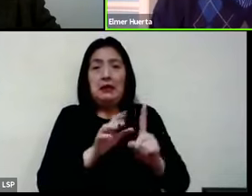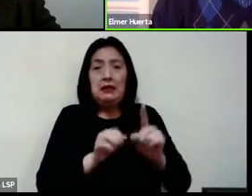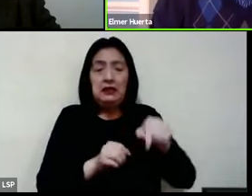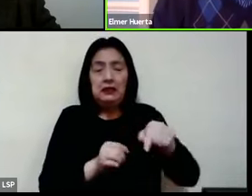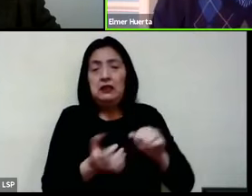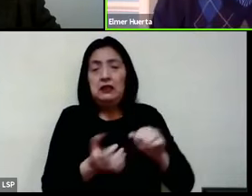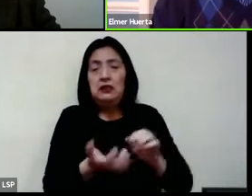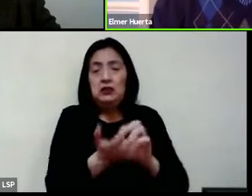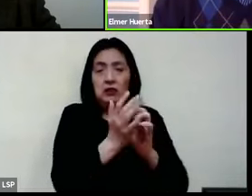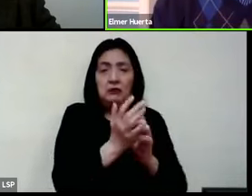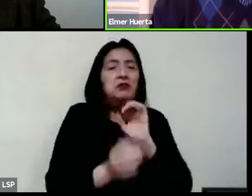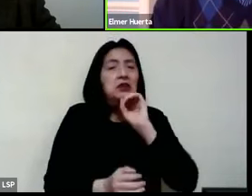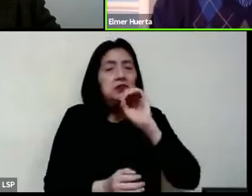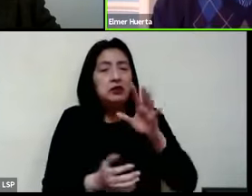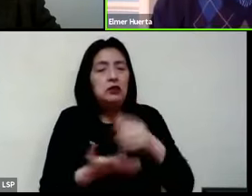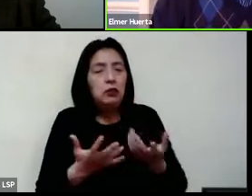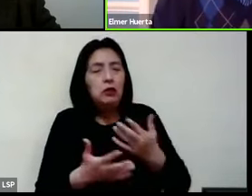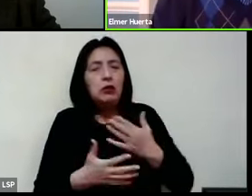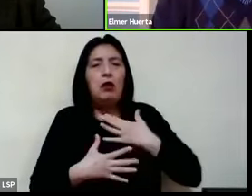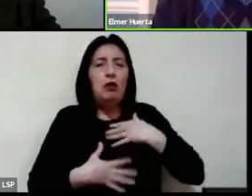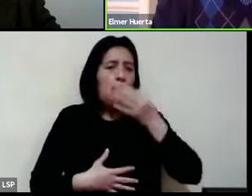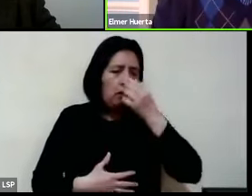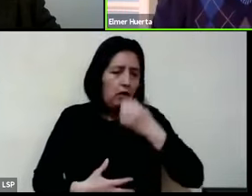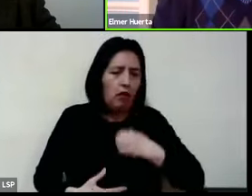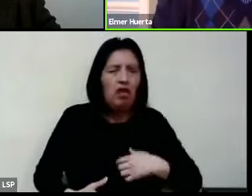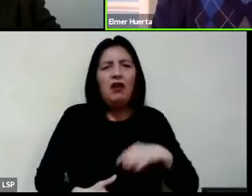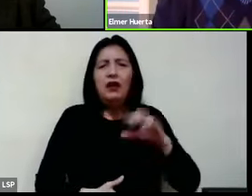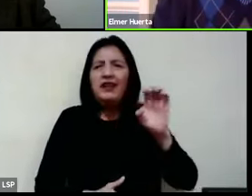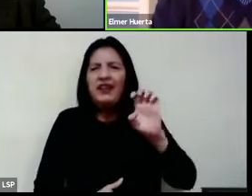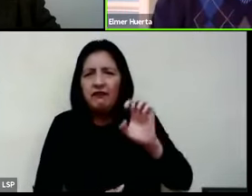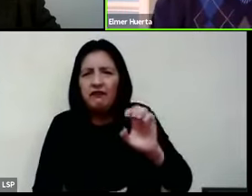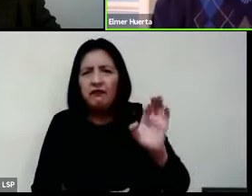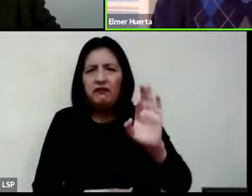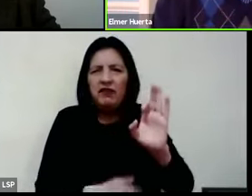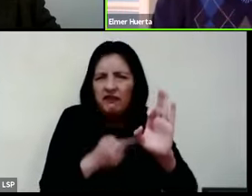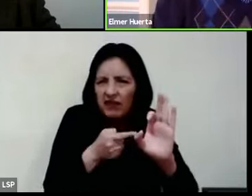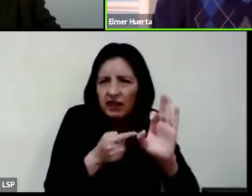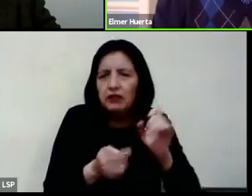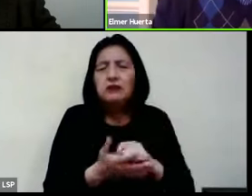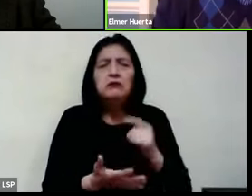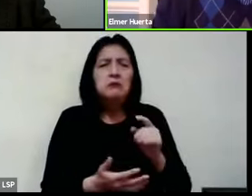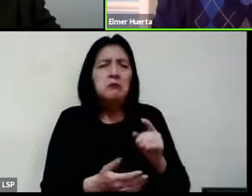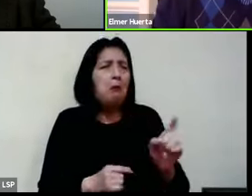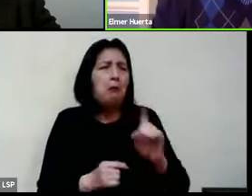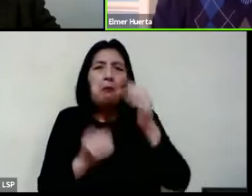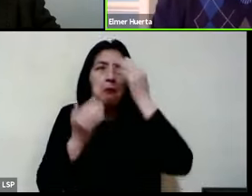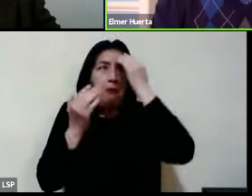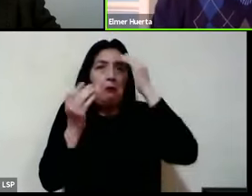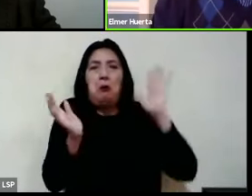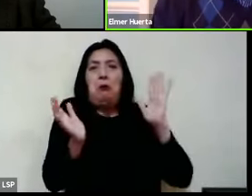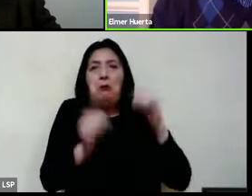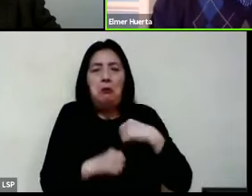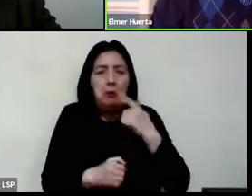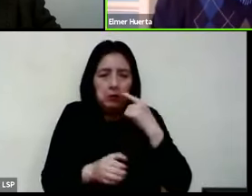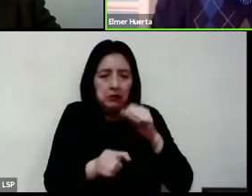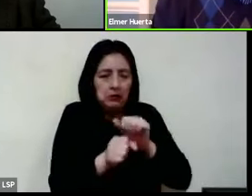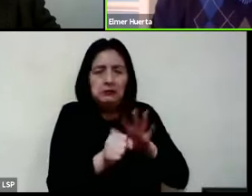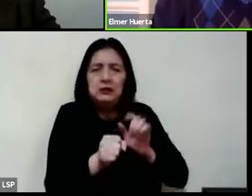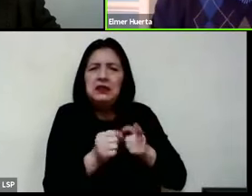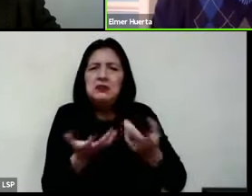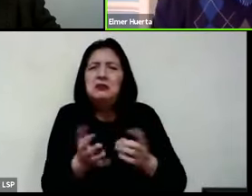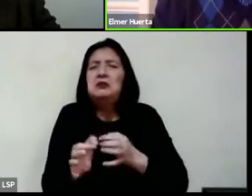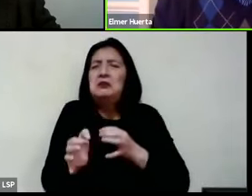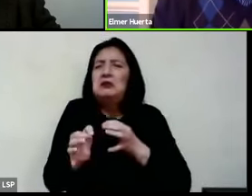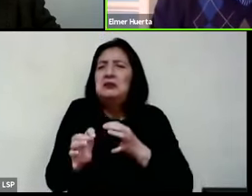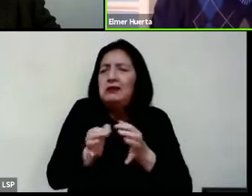virus respiratorio, estamos hablando en enero, febrero, no conocíamos el virus y los puntos de